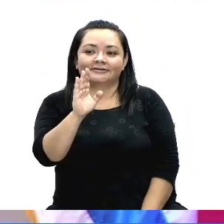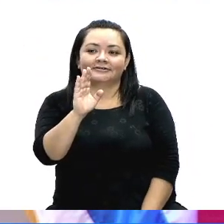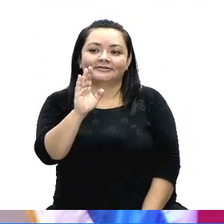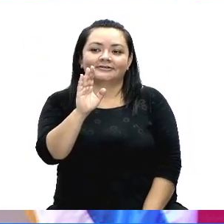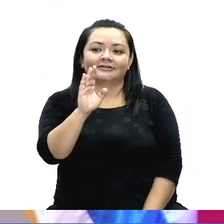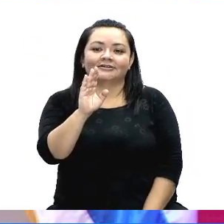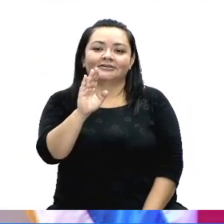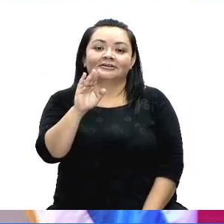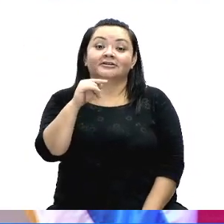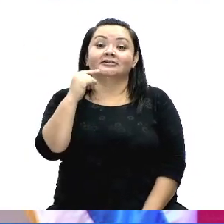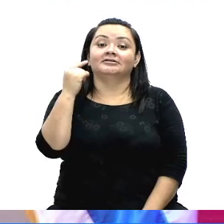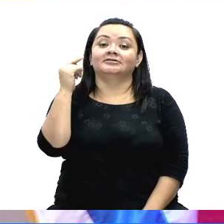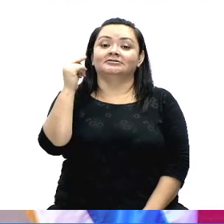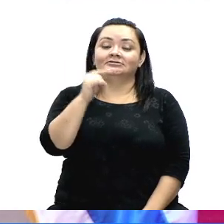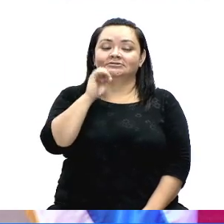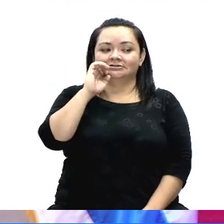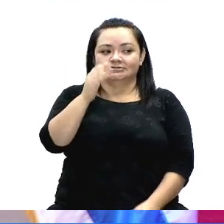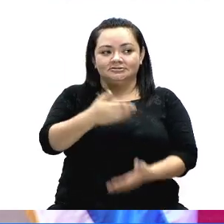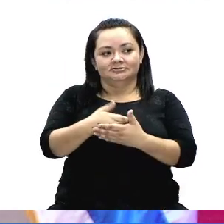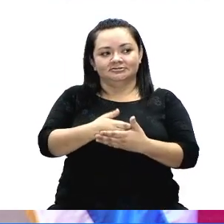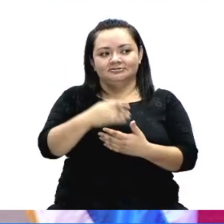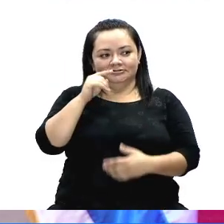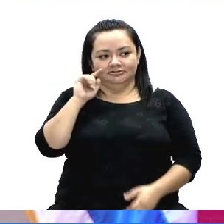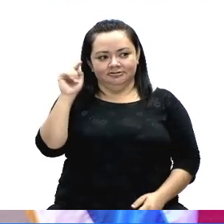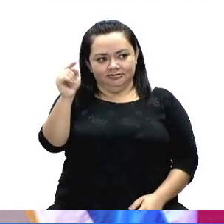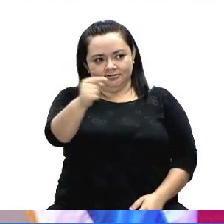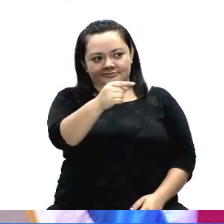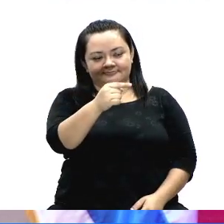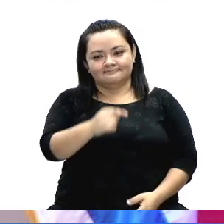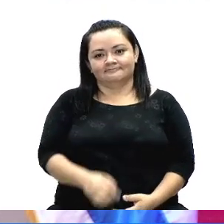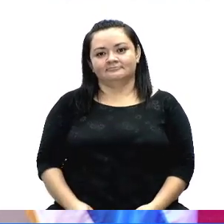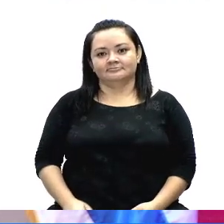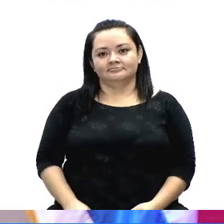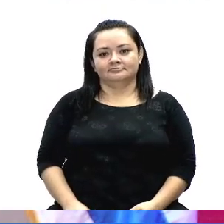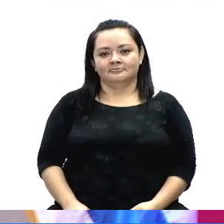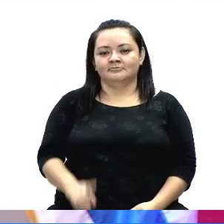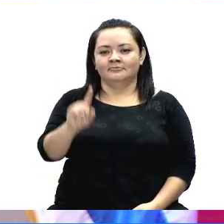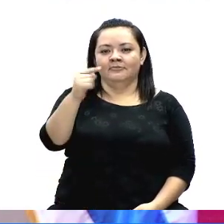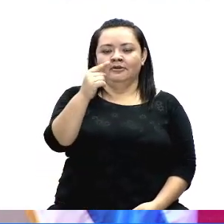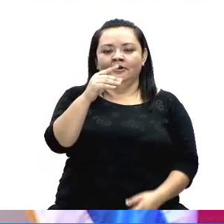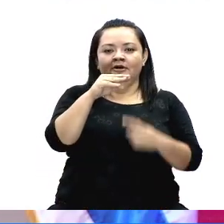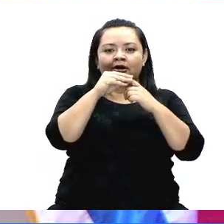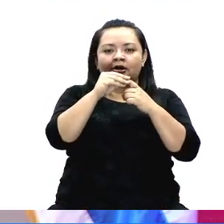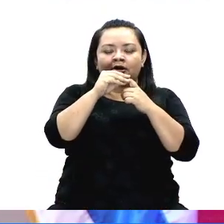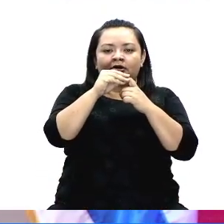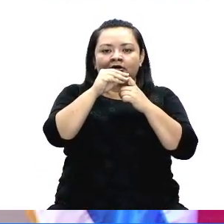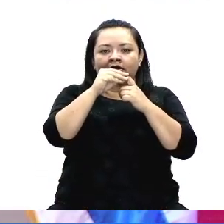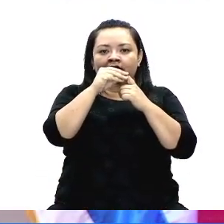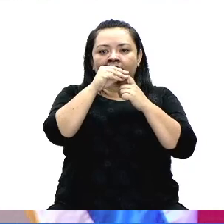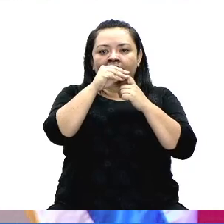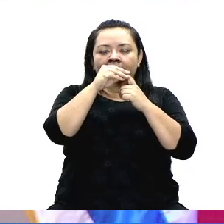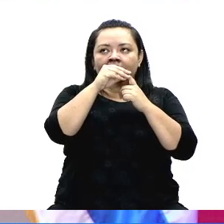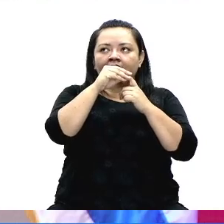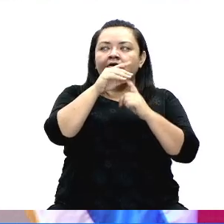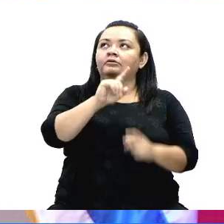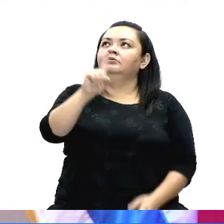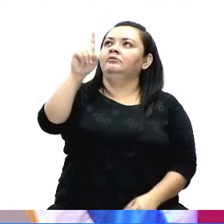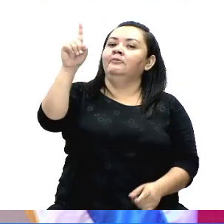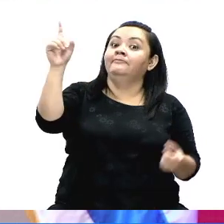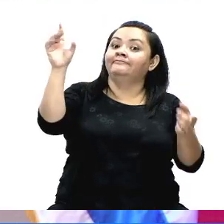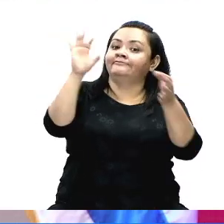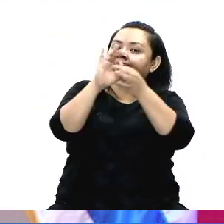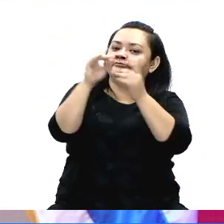que son que dirás a los hijos de israel el primer aspecto por el medio del cual dios nos quiere llevar a ese encina y